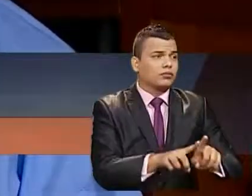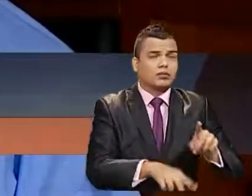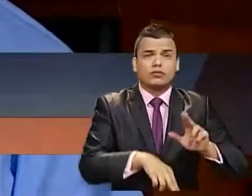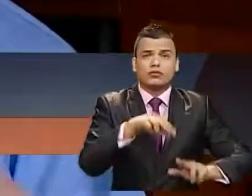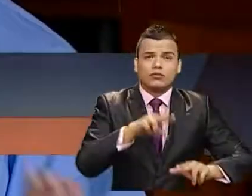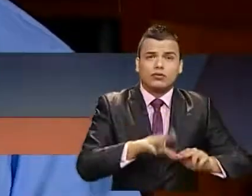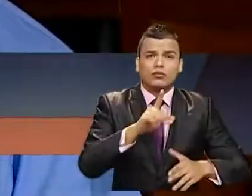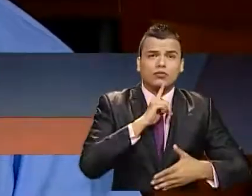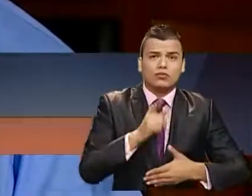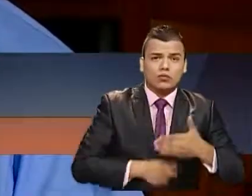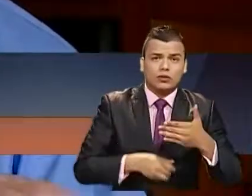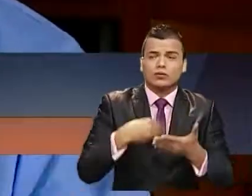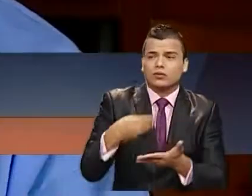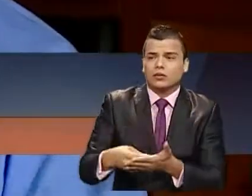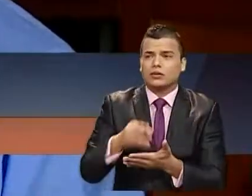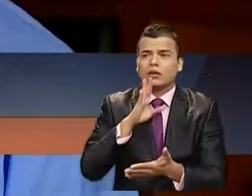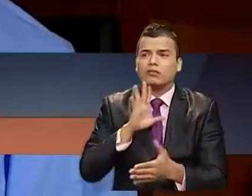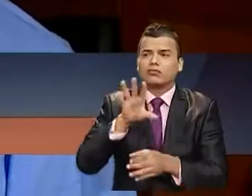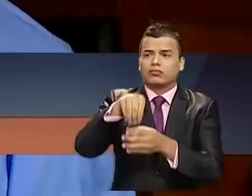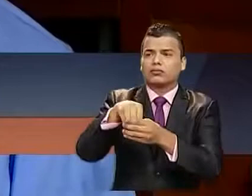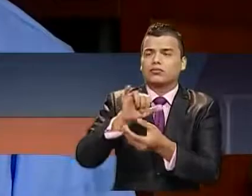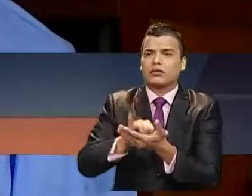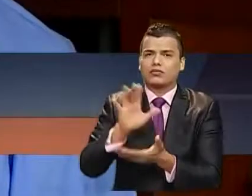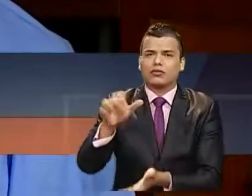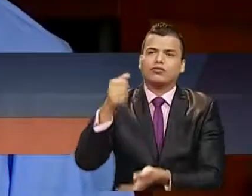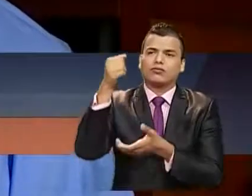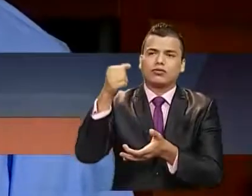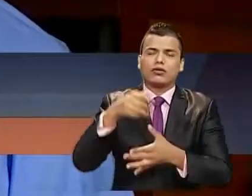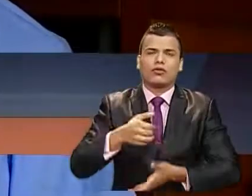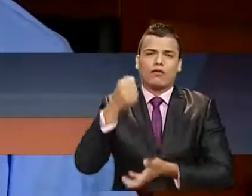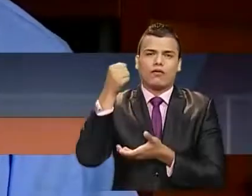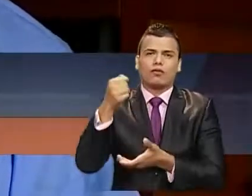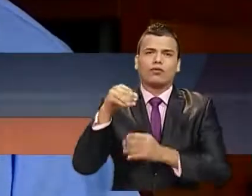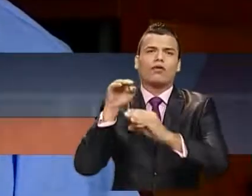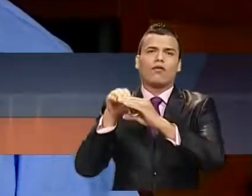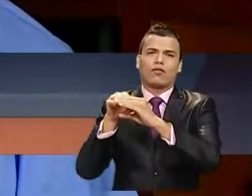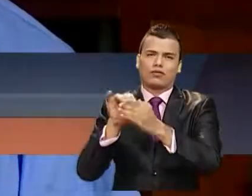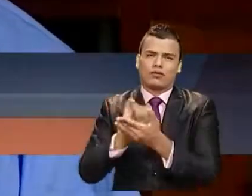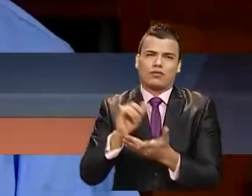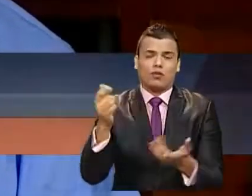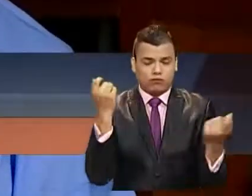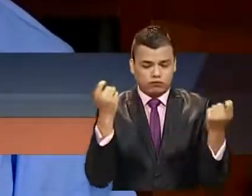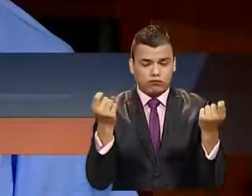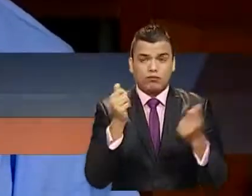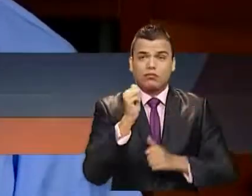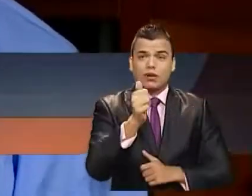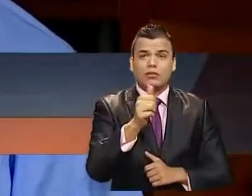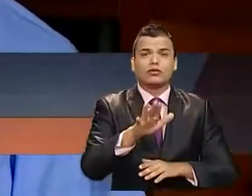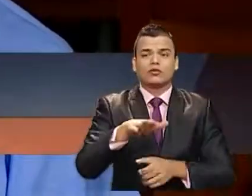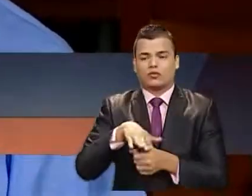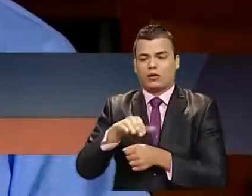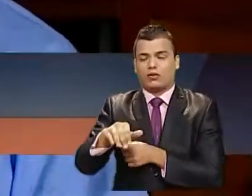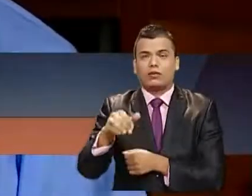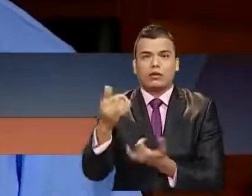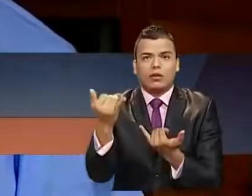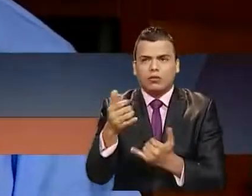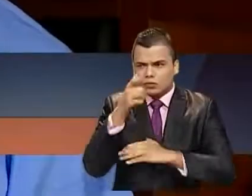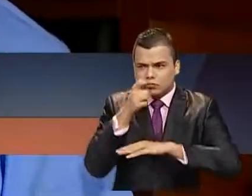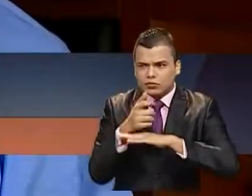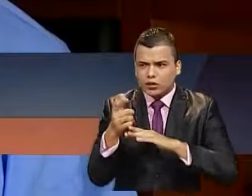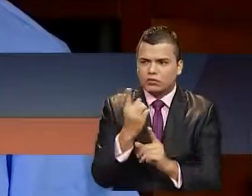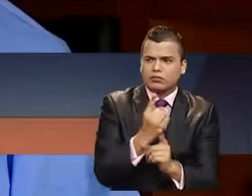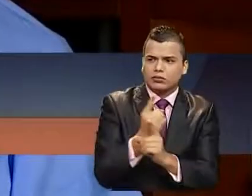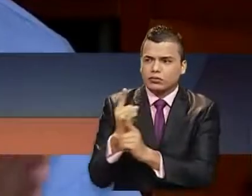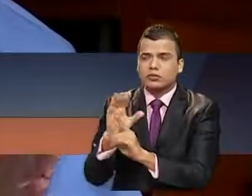que los van a también a incluir allí en ese patrimonio autónomo entonces ahora es el seguimiento de que todo se cumpla de que lo que